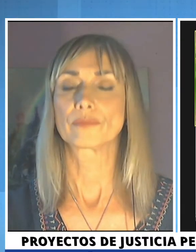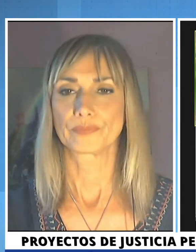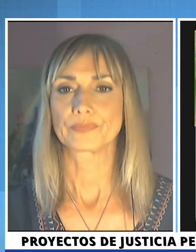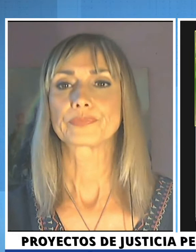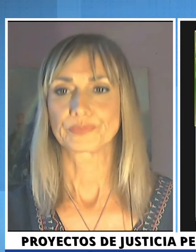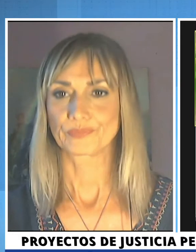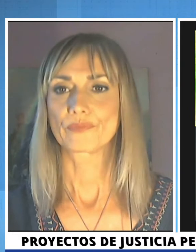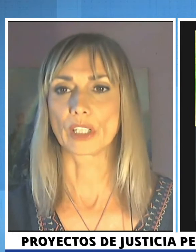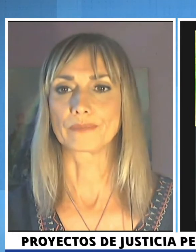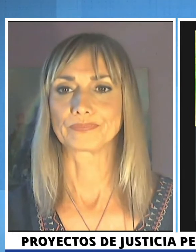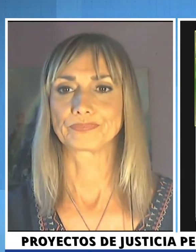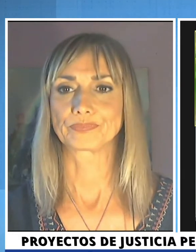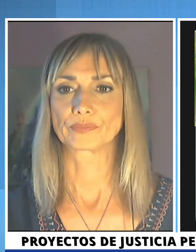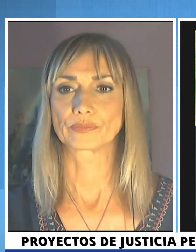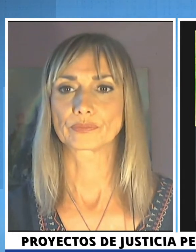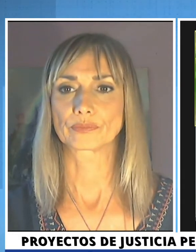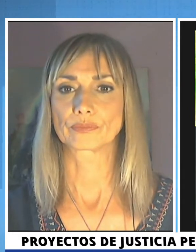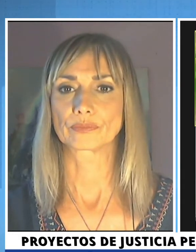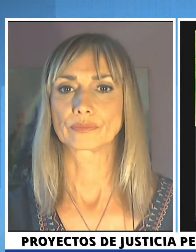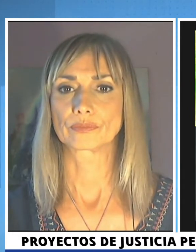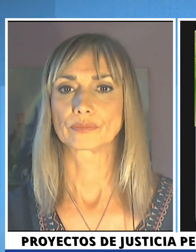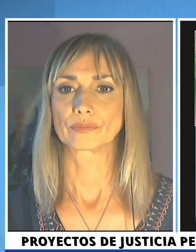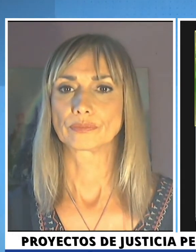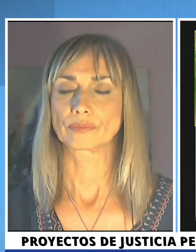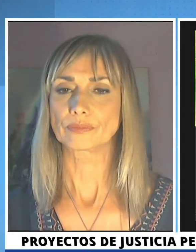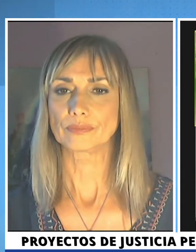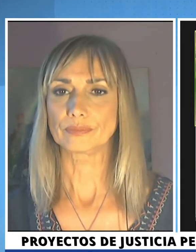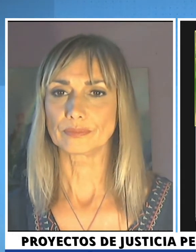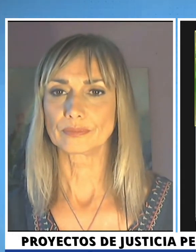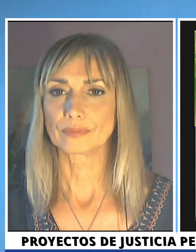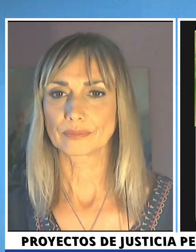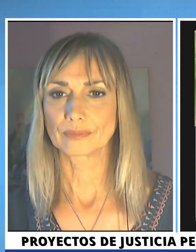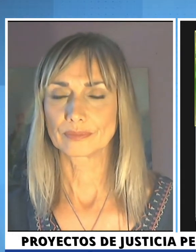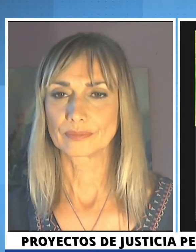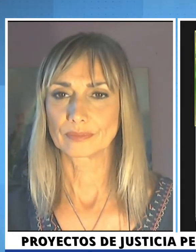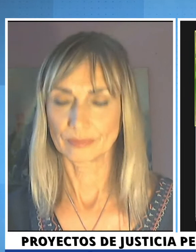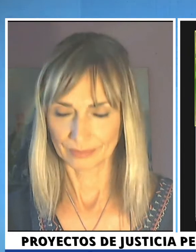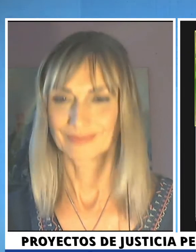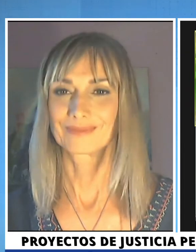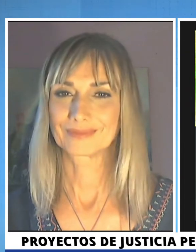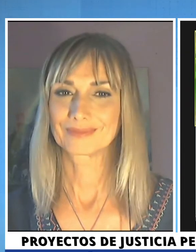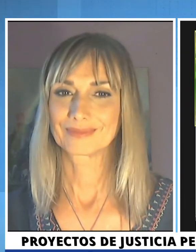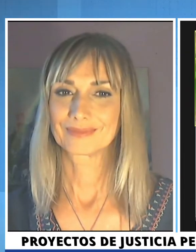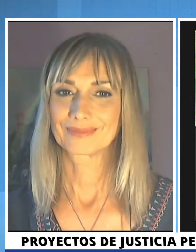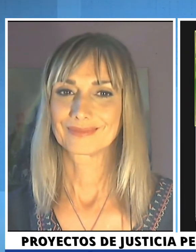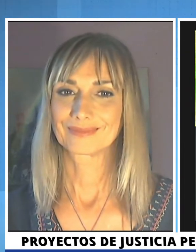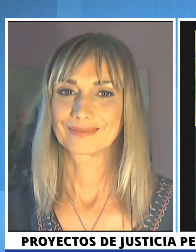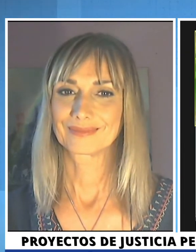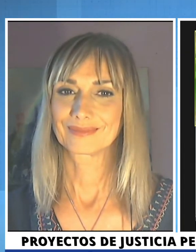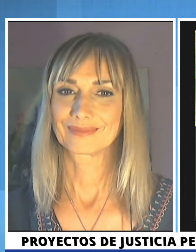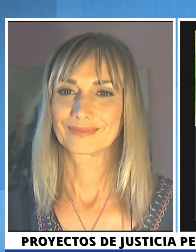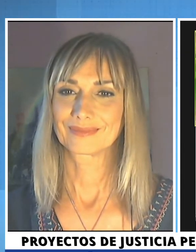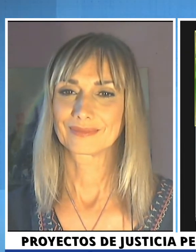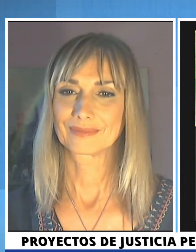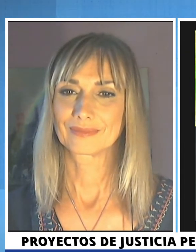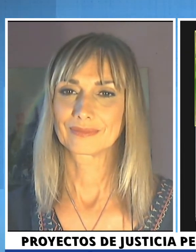aprovechar que estábamos con la doctora Soledad Deza, que fue la abogada de Belén, que, bueno, una joven